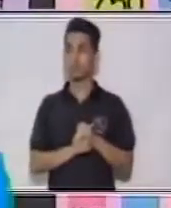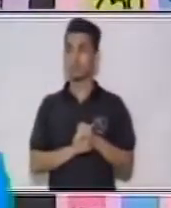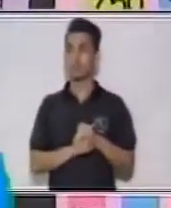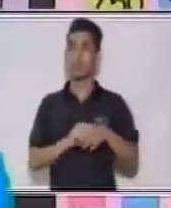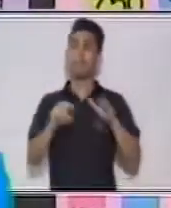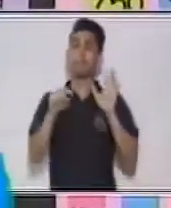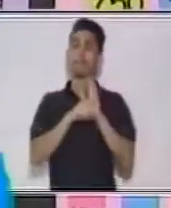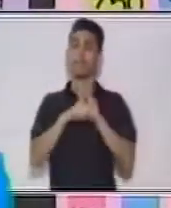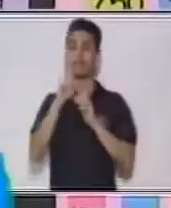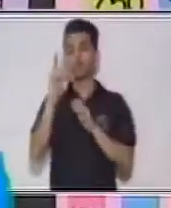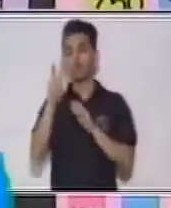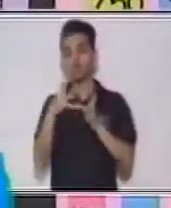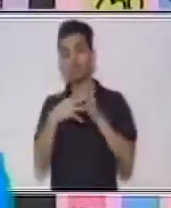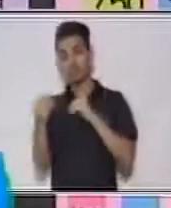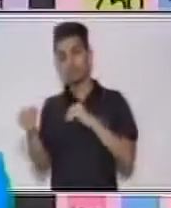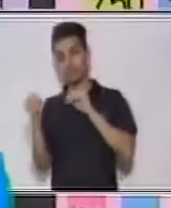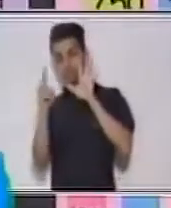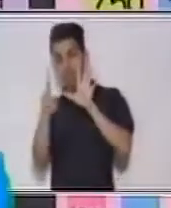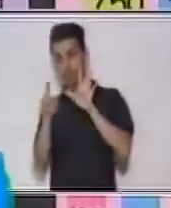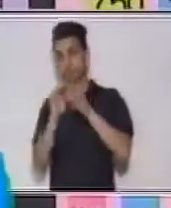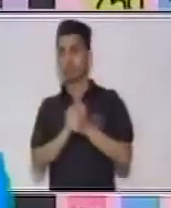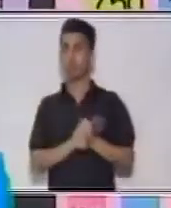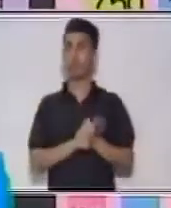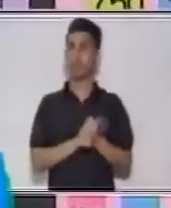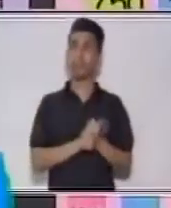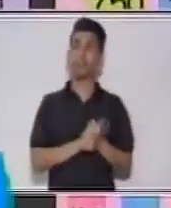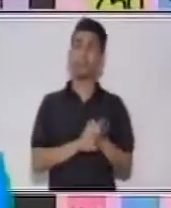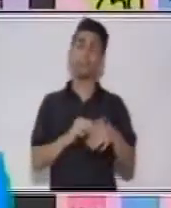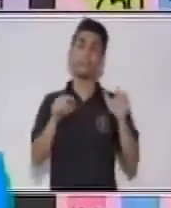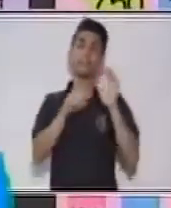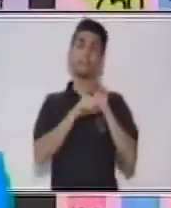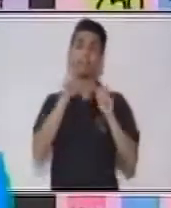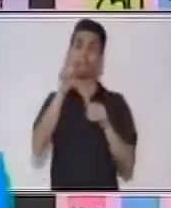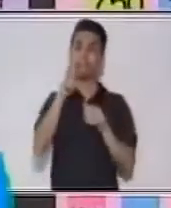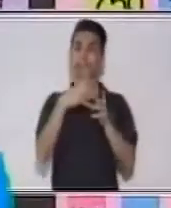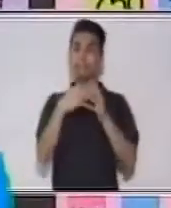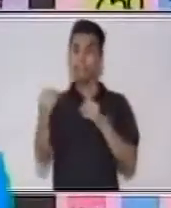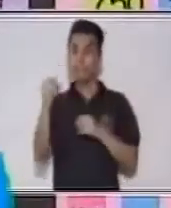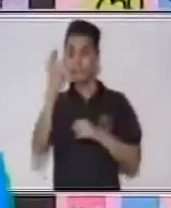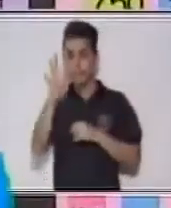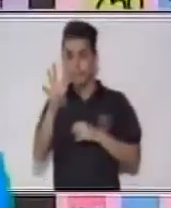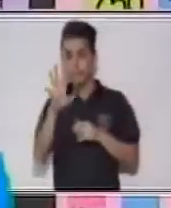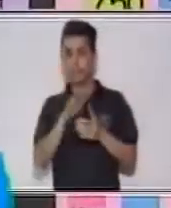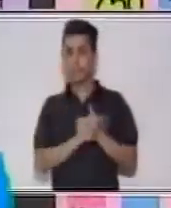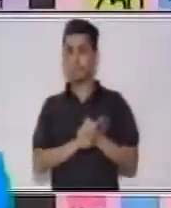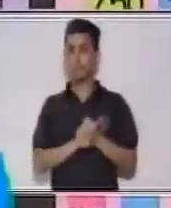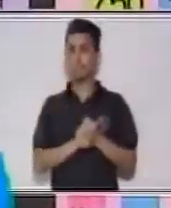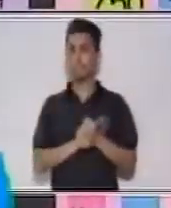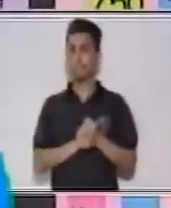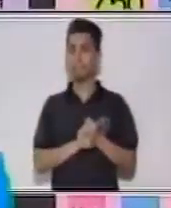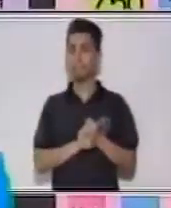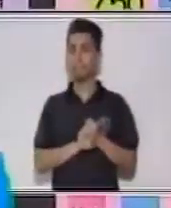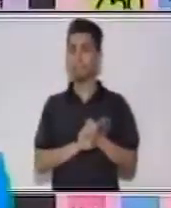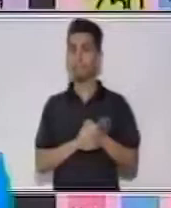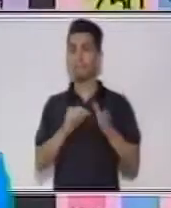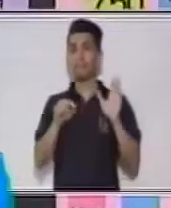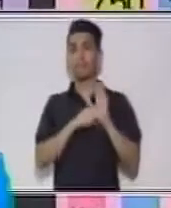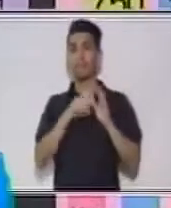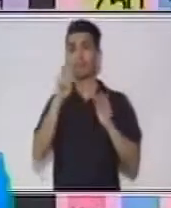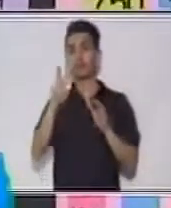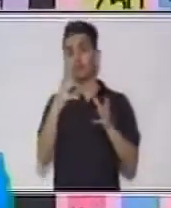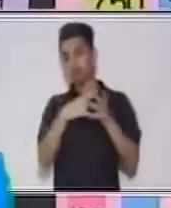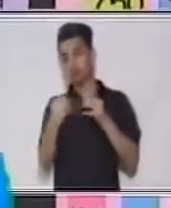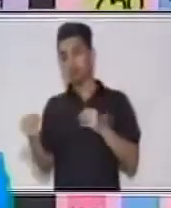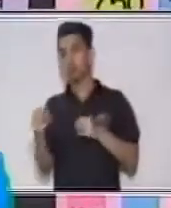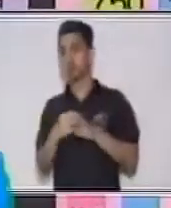82 66 - 24 y 4 menos